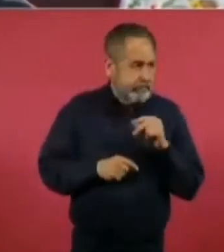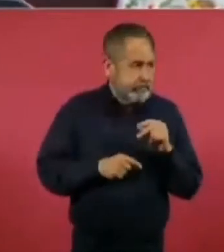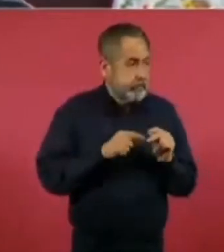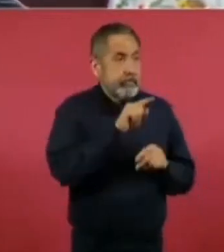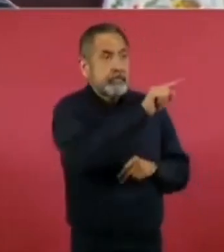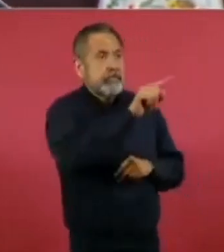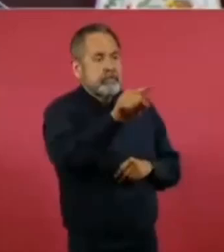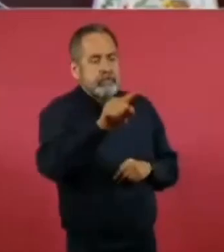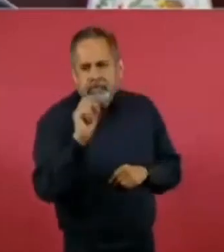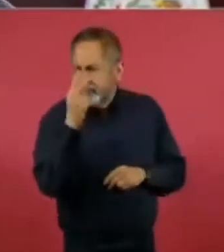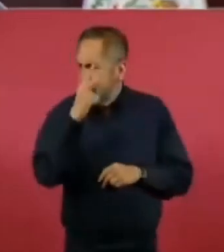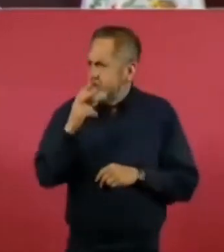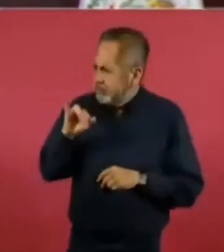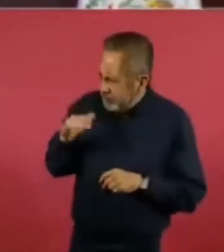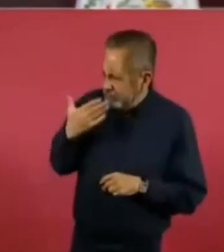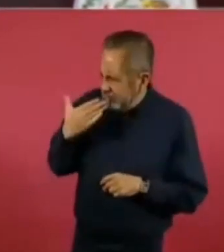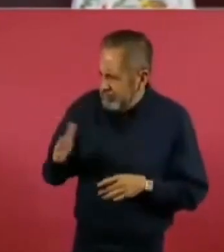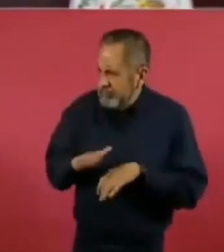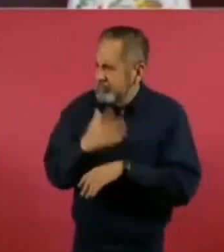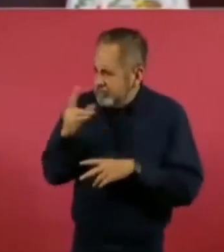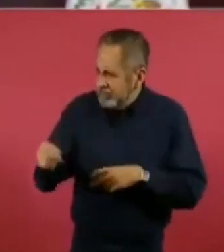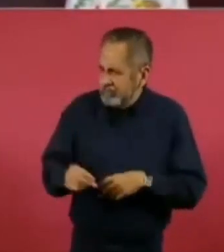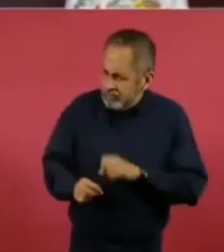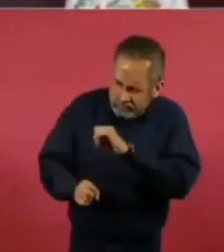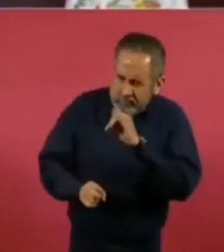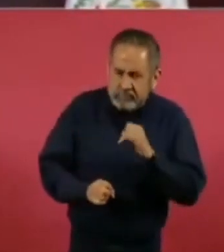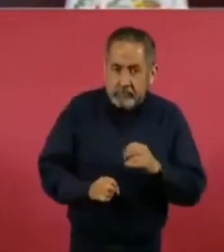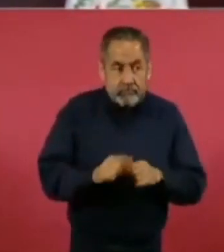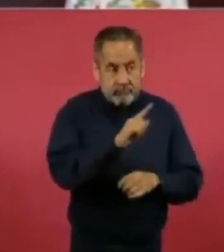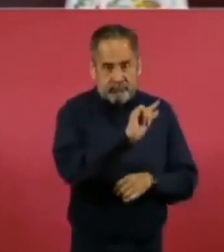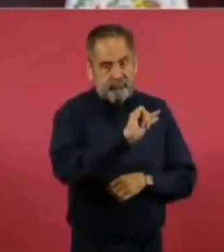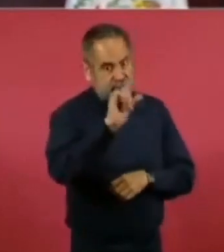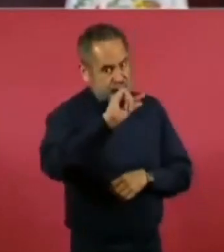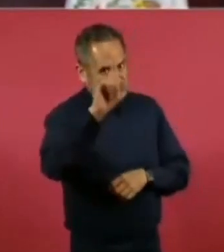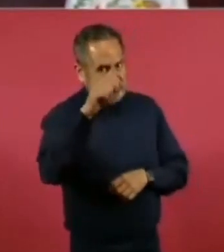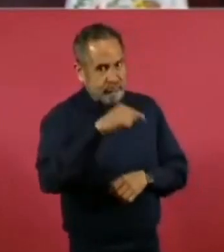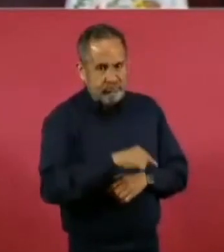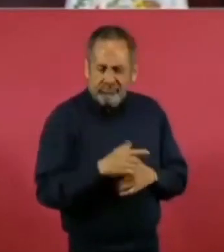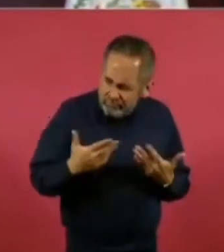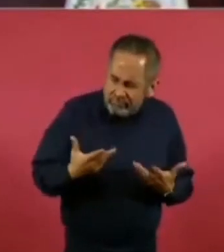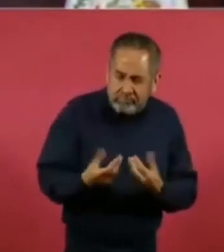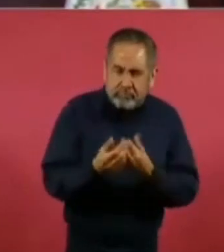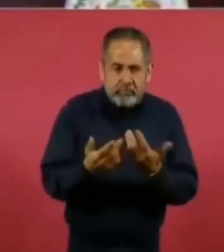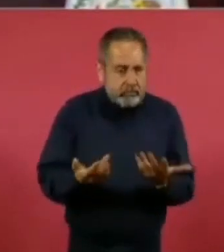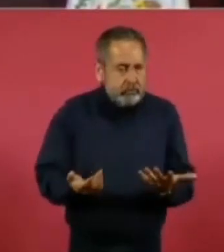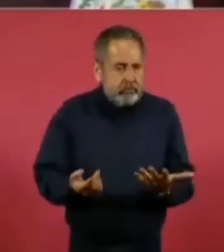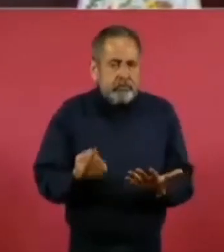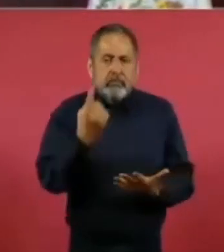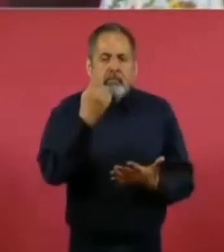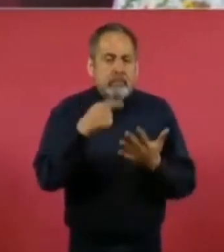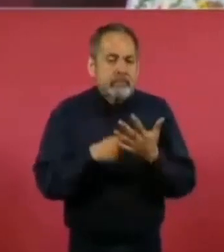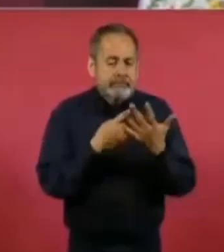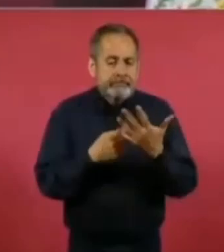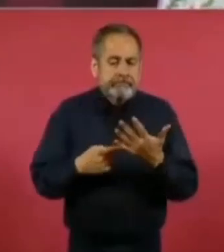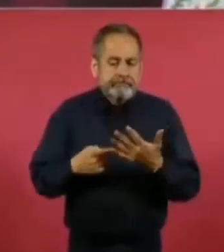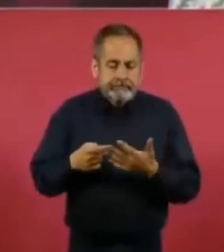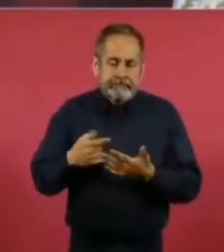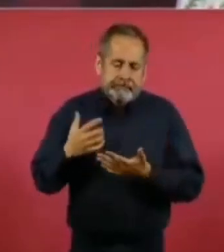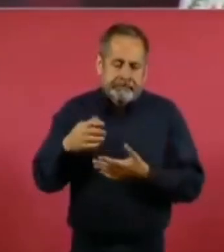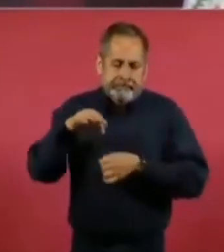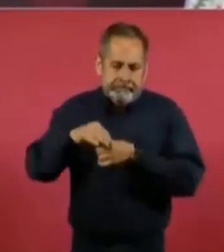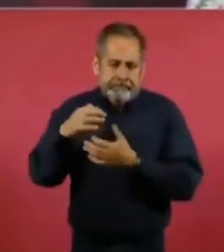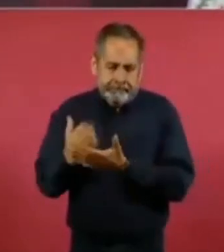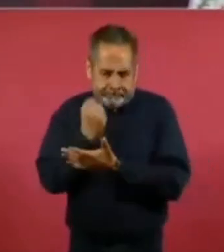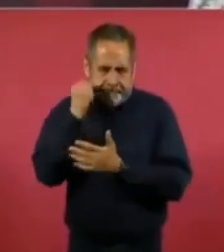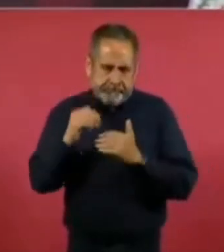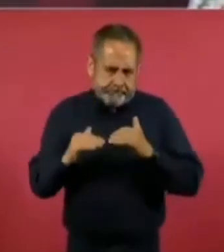molestaron algunos empresarios, grandes. Pero fue la única ocasión